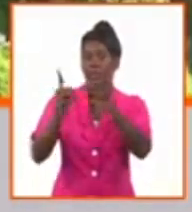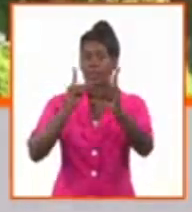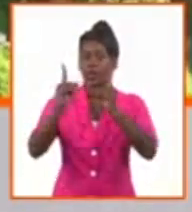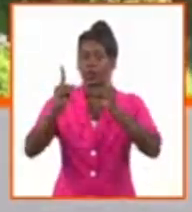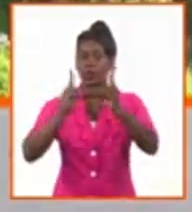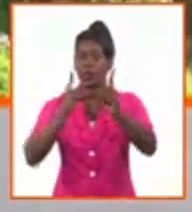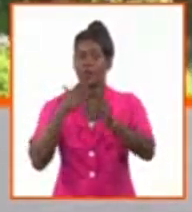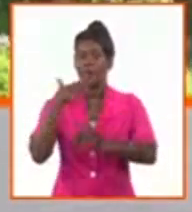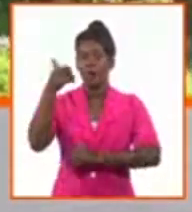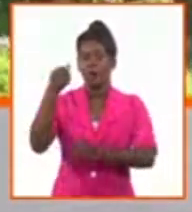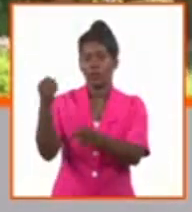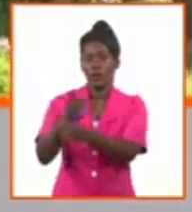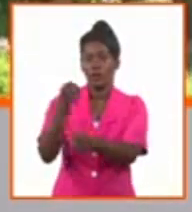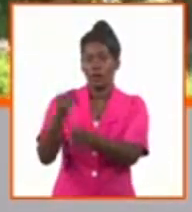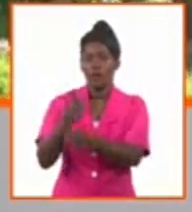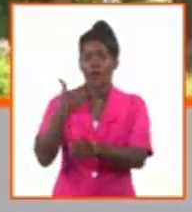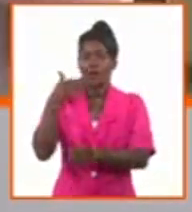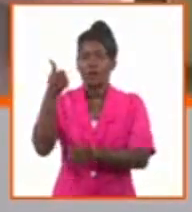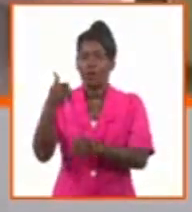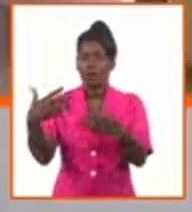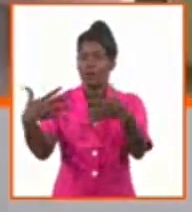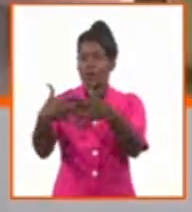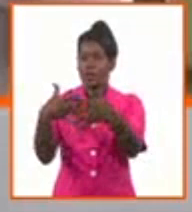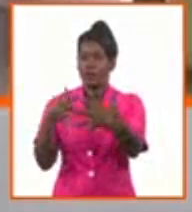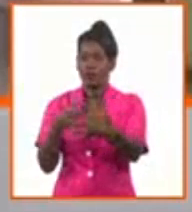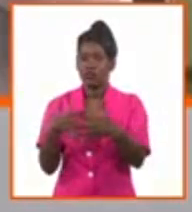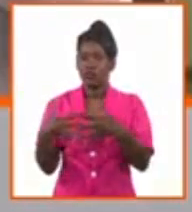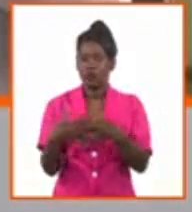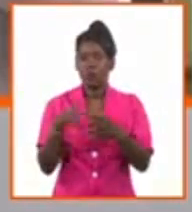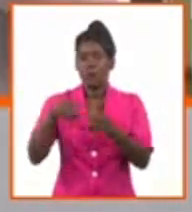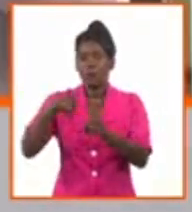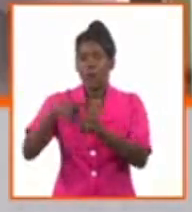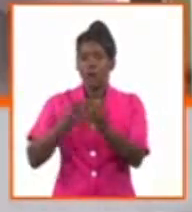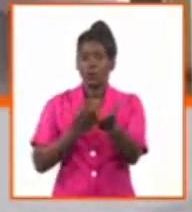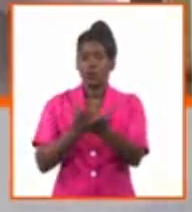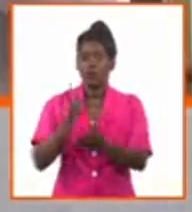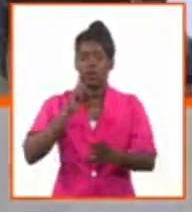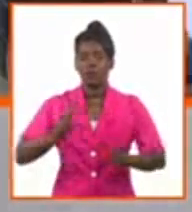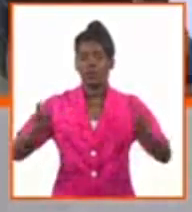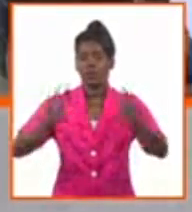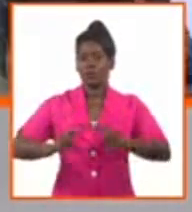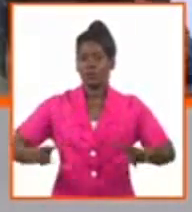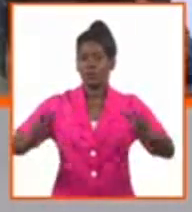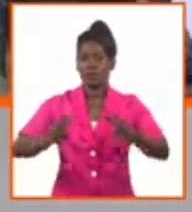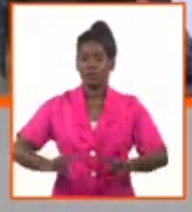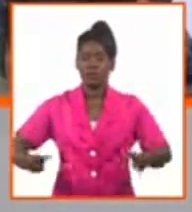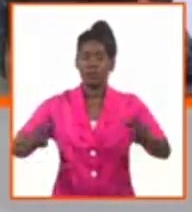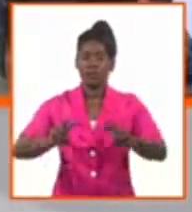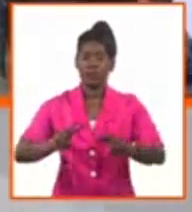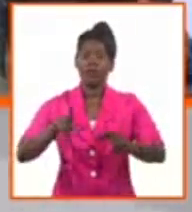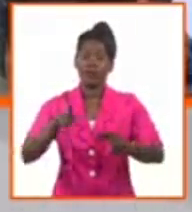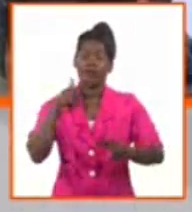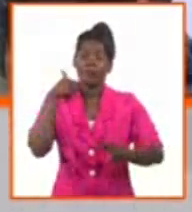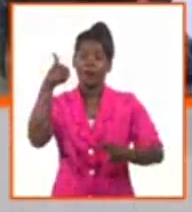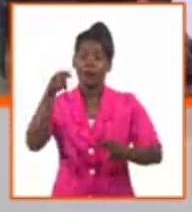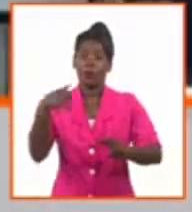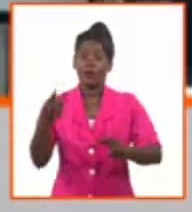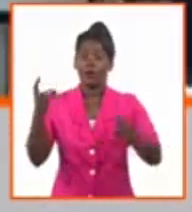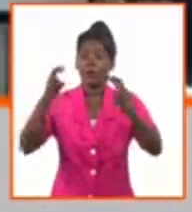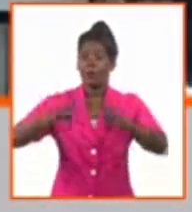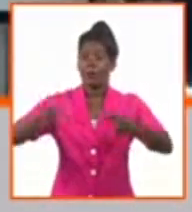diálogo desde nuestras bases, seguir vinculando la investigación a la utilidad. Sí, tiene que ser también una prioridad para el